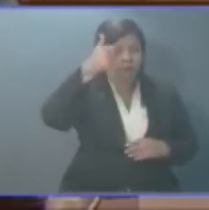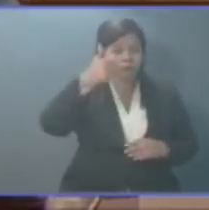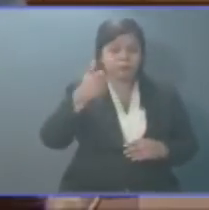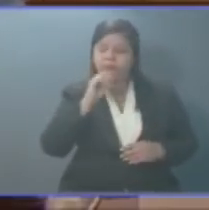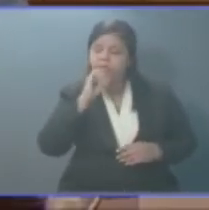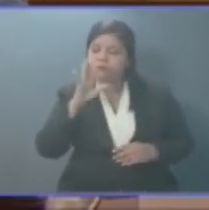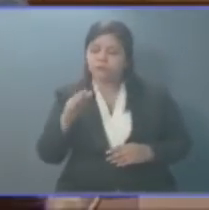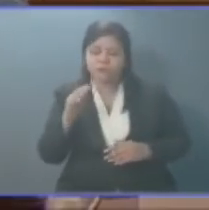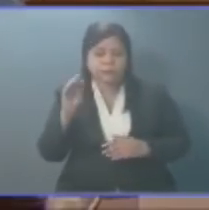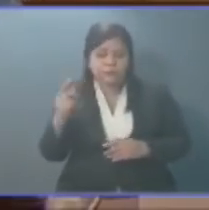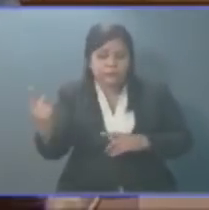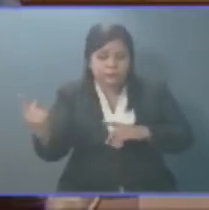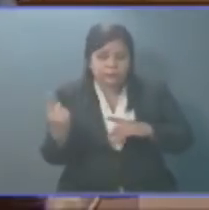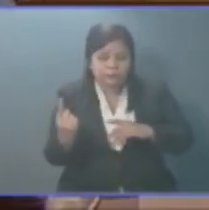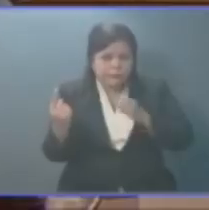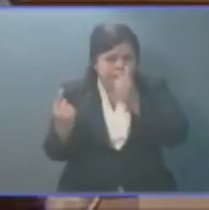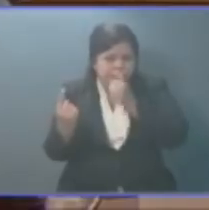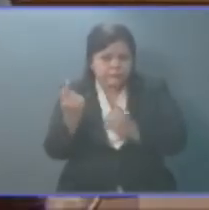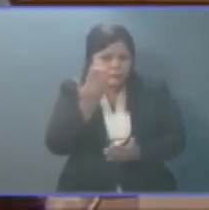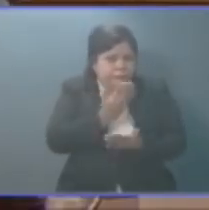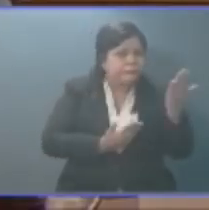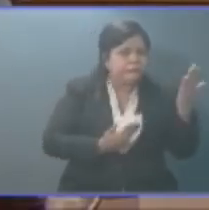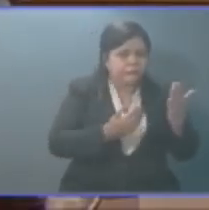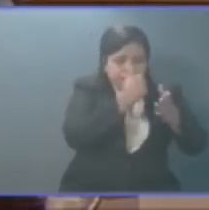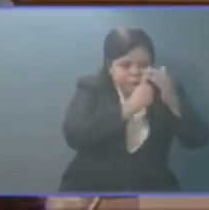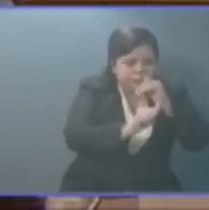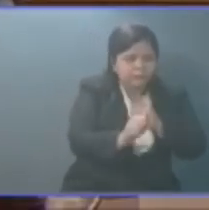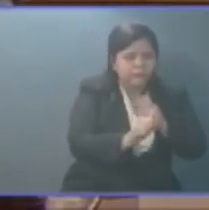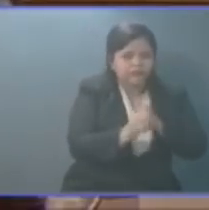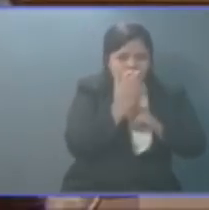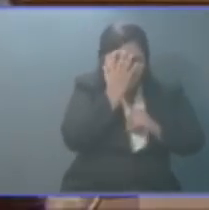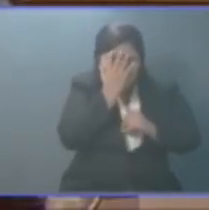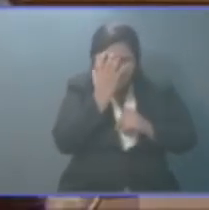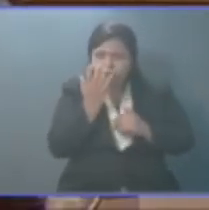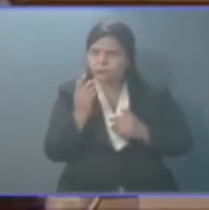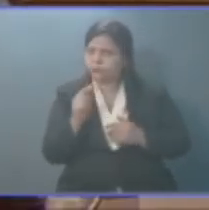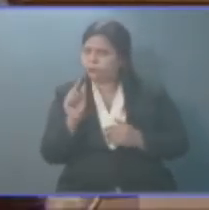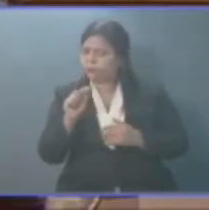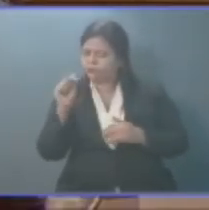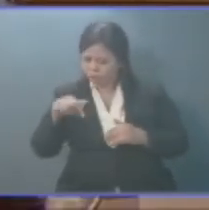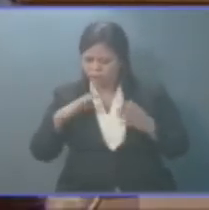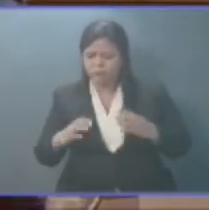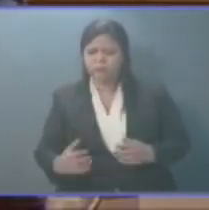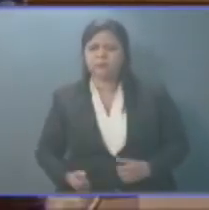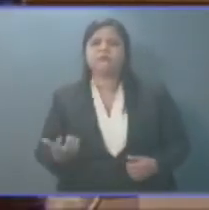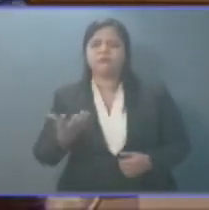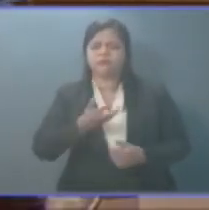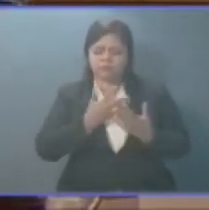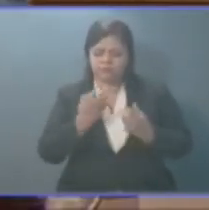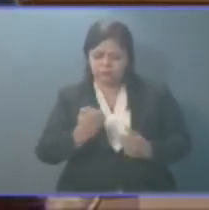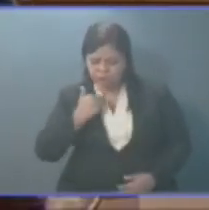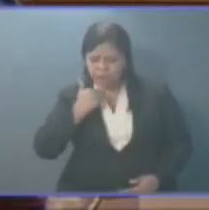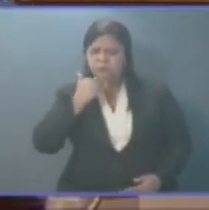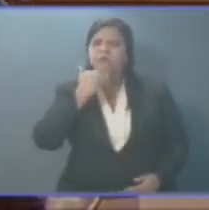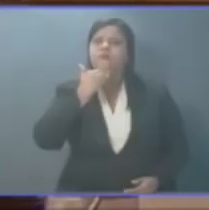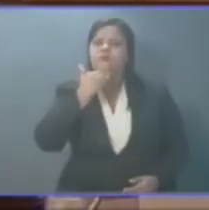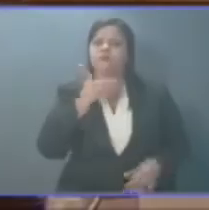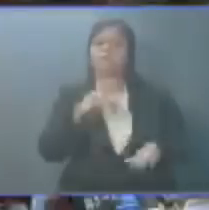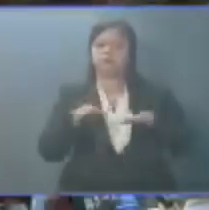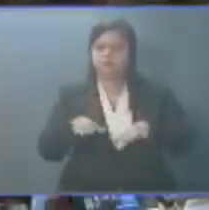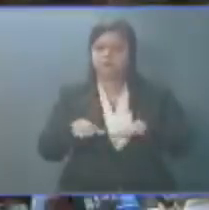tienen que esconderse porque da vergüenza ver al pueblo. Este gobierno va a salir con la frente en alto. Muchas gracias.